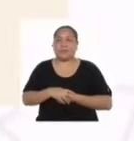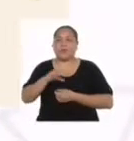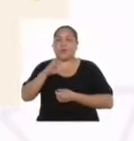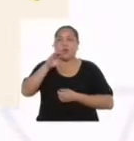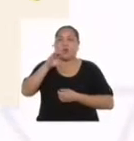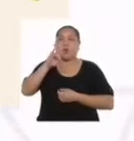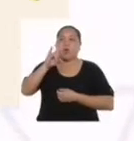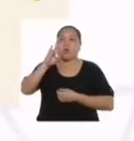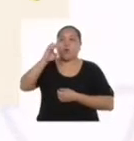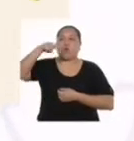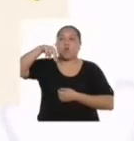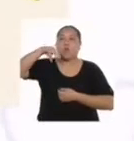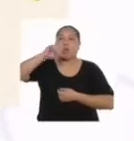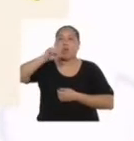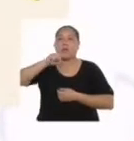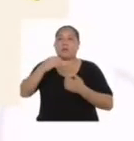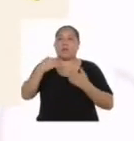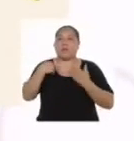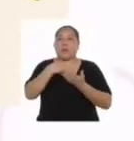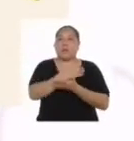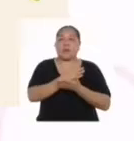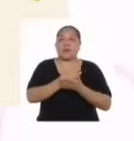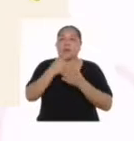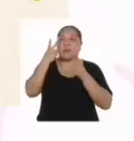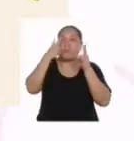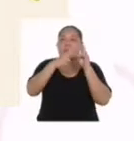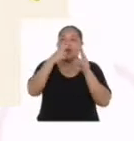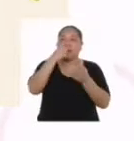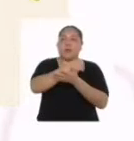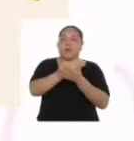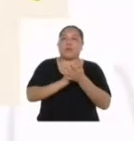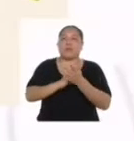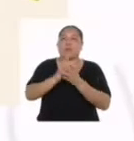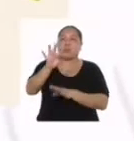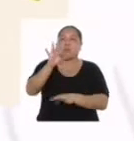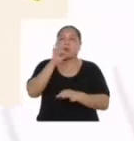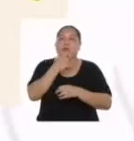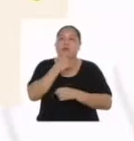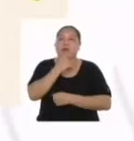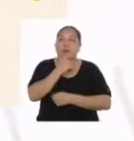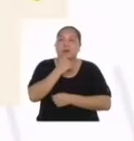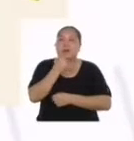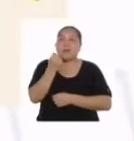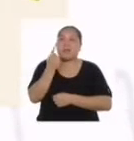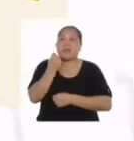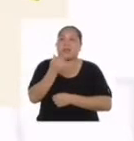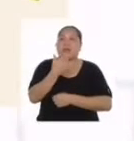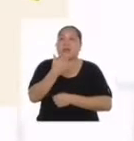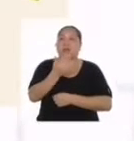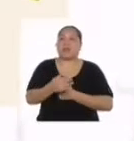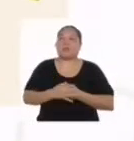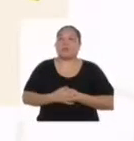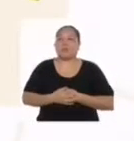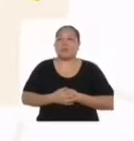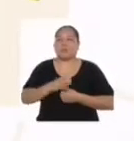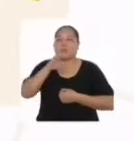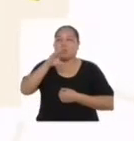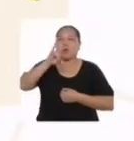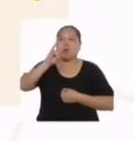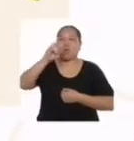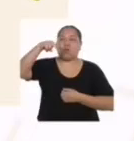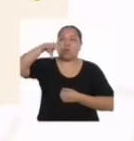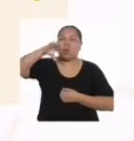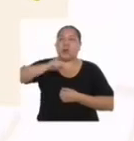Las cuencas tienen partes, Jonathan. Mira el gráfico que he conseguido. Ya veo. Gracias. Una